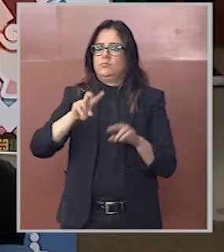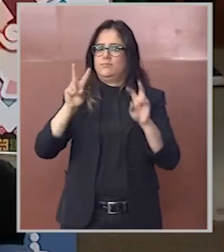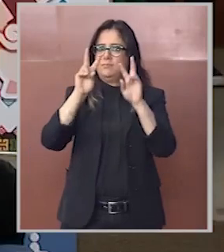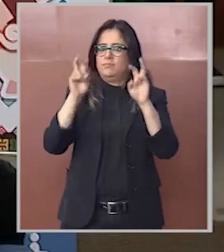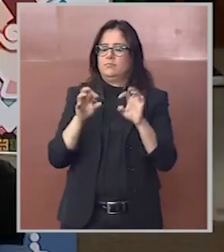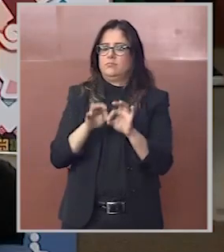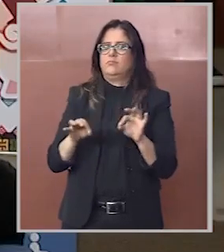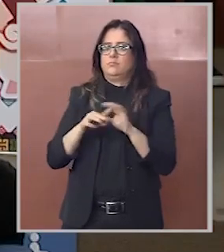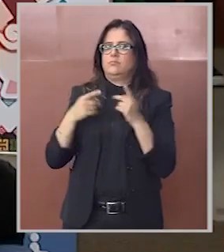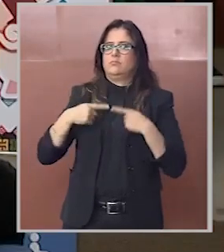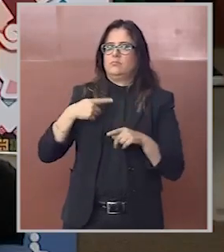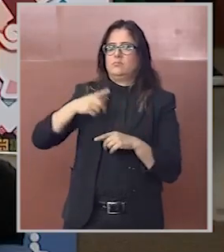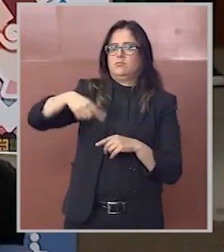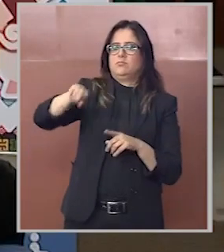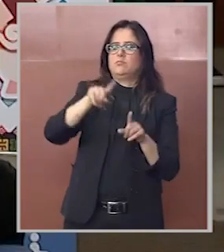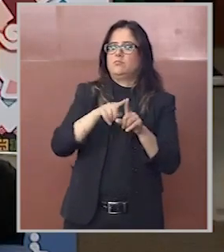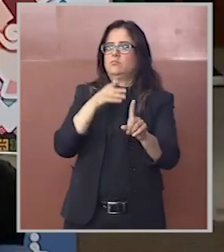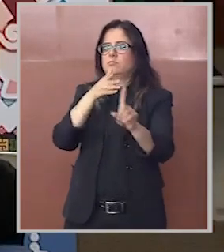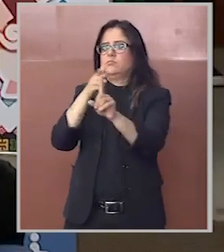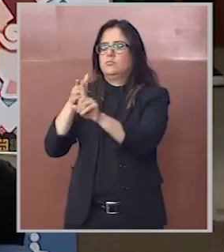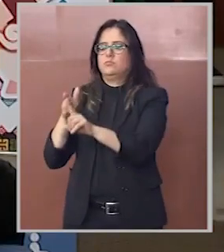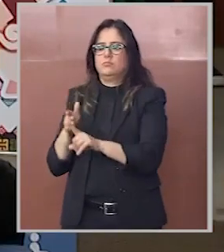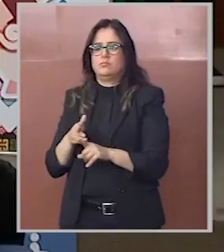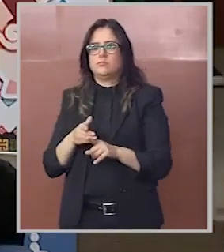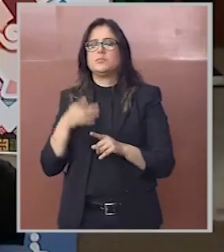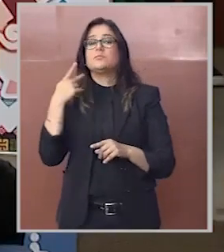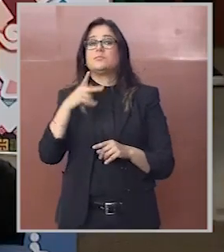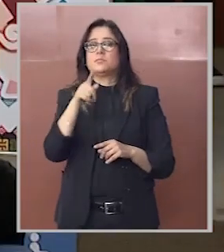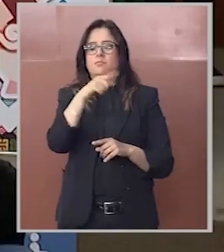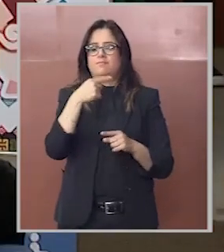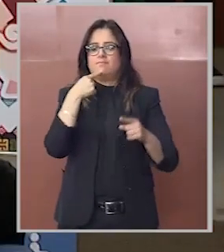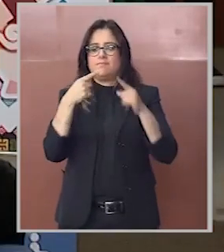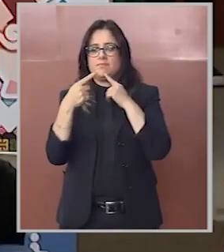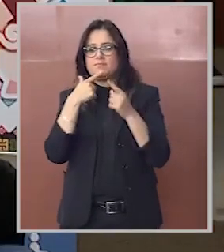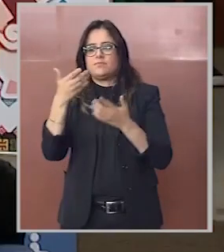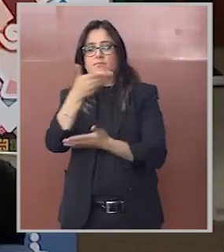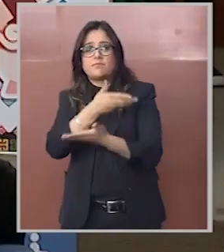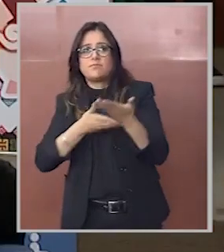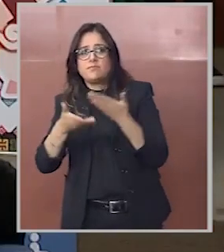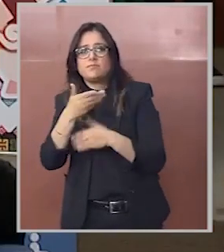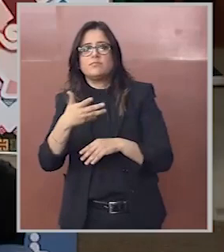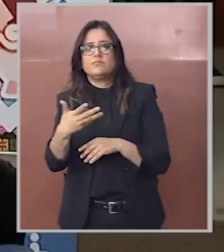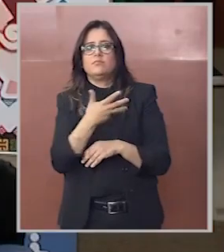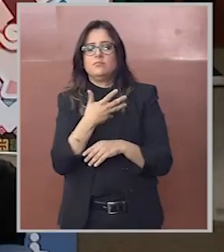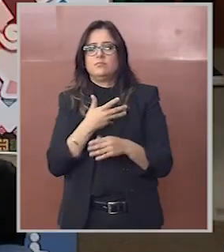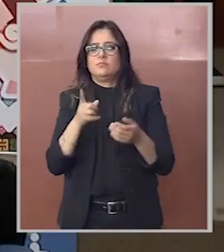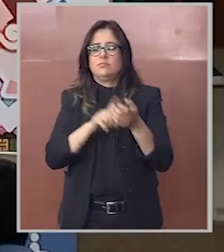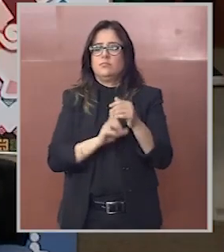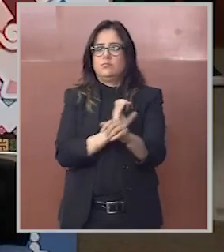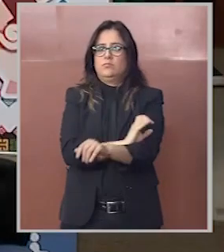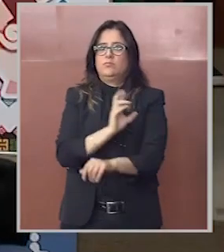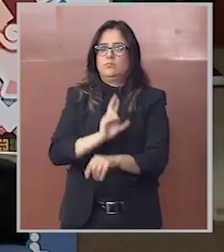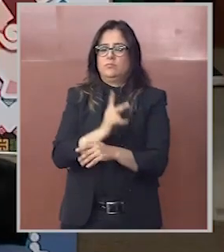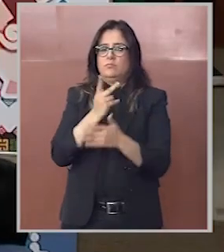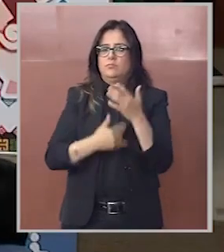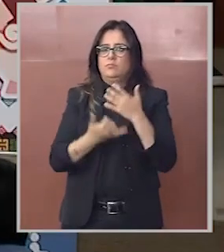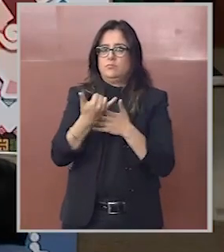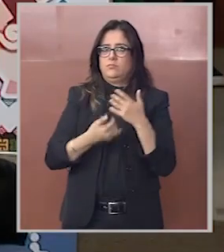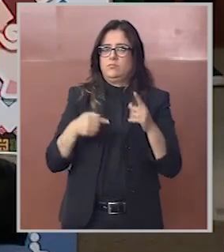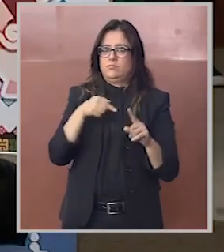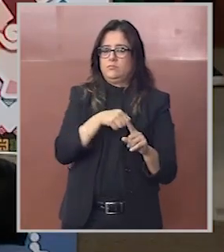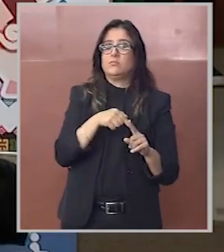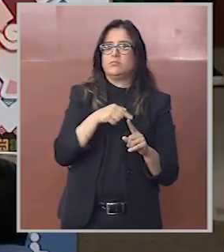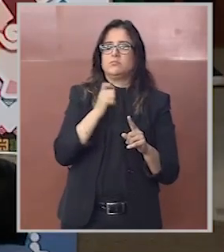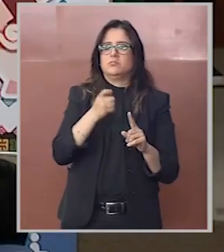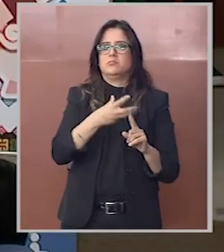quienes iba dirigido el documento Pero todas estas discusiones que se tuvieron desde la coordinación del proyecto también se replicaron por ejemplo en el